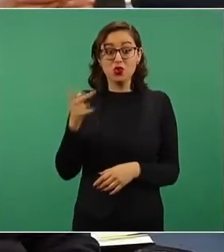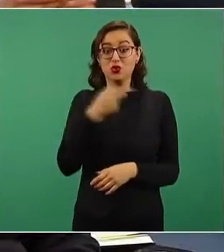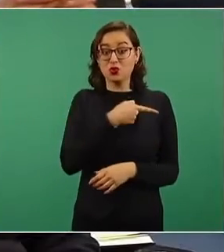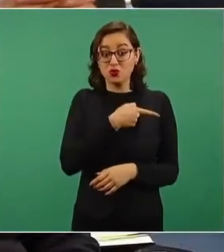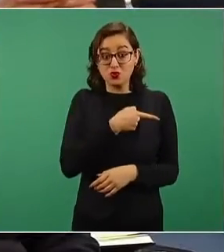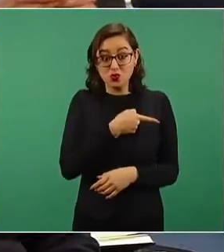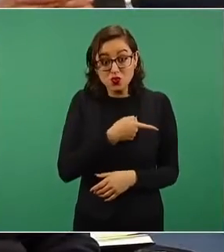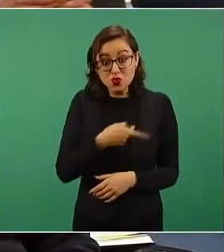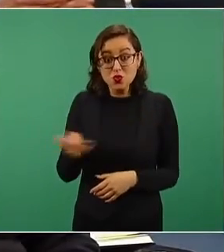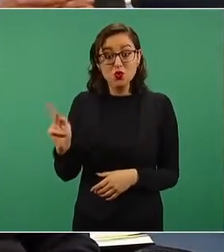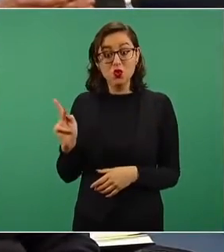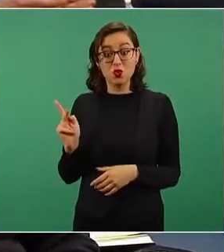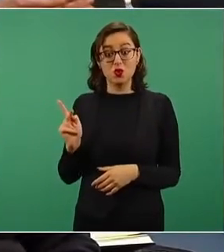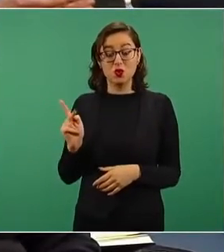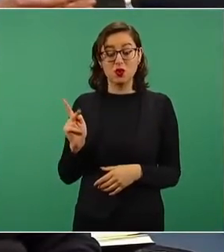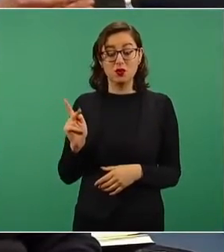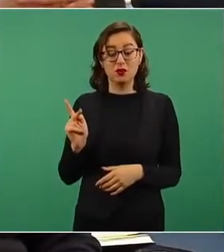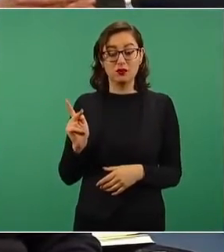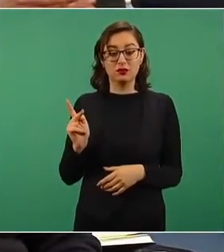comunidades